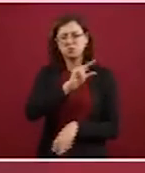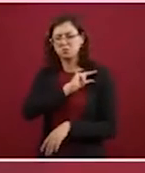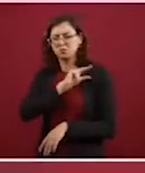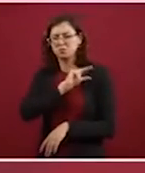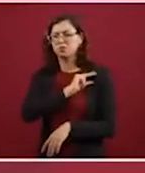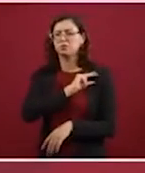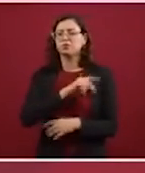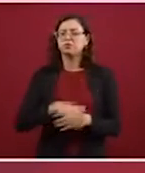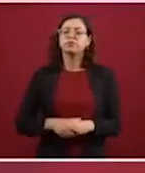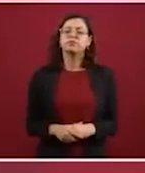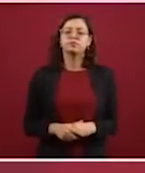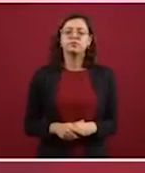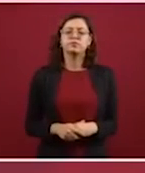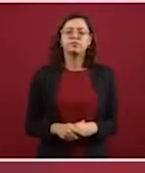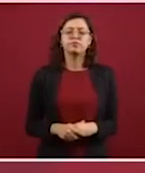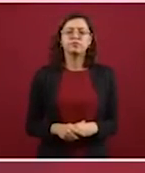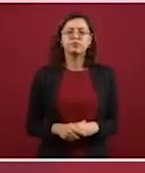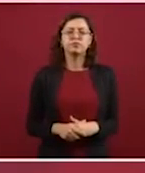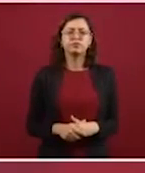acerca de